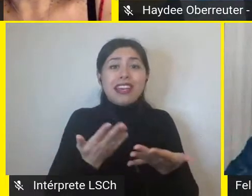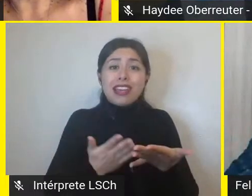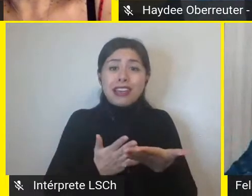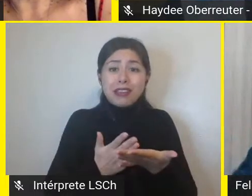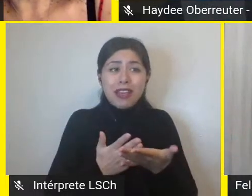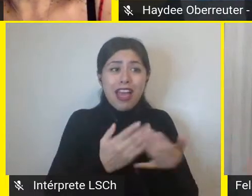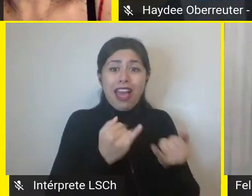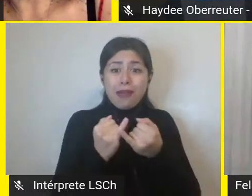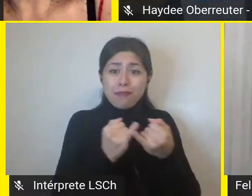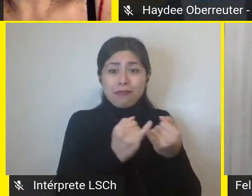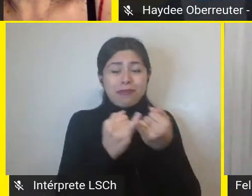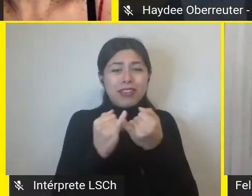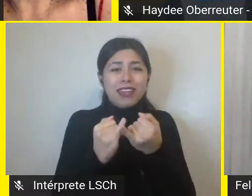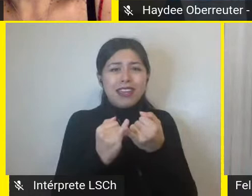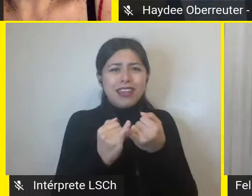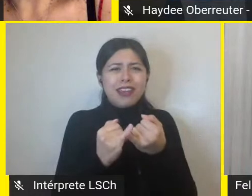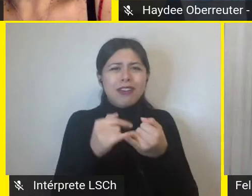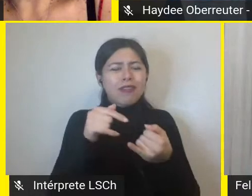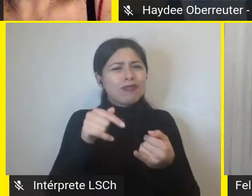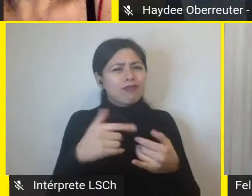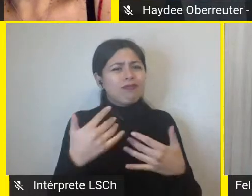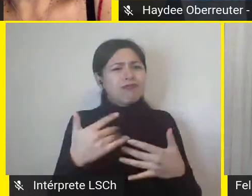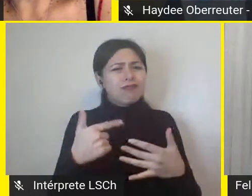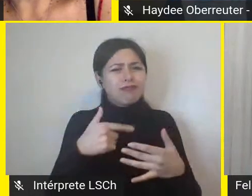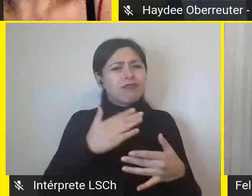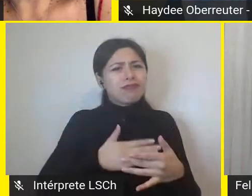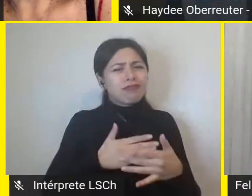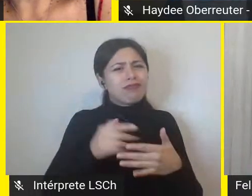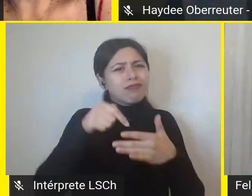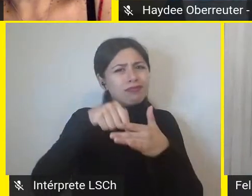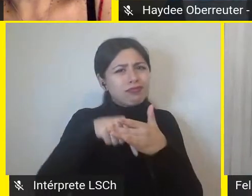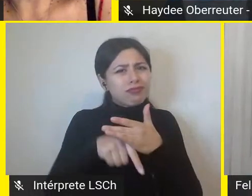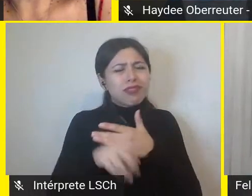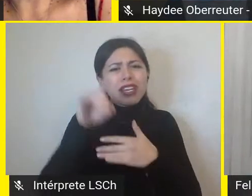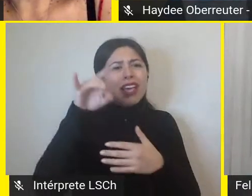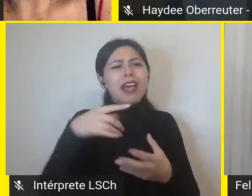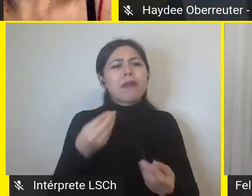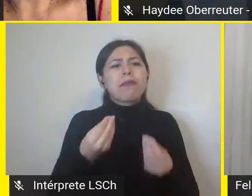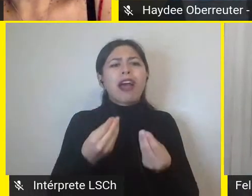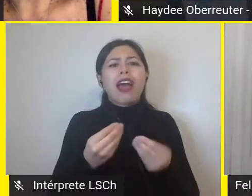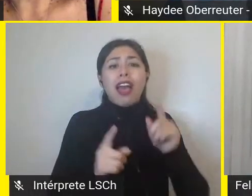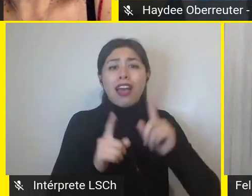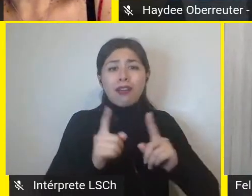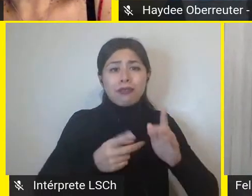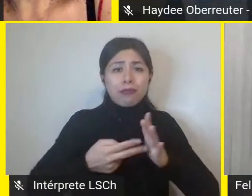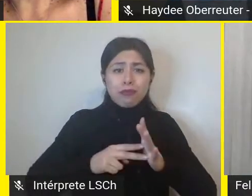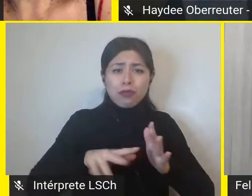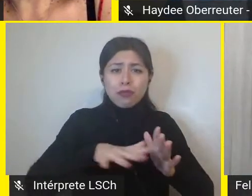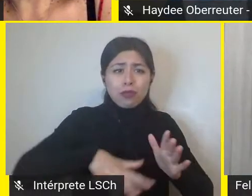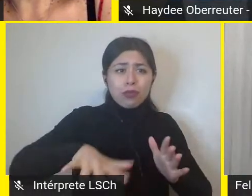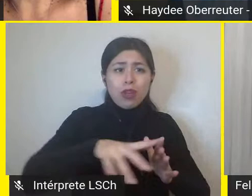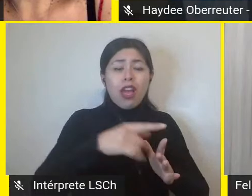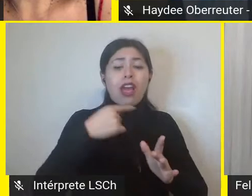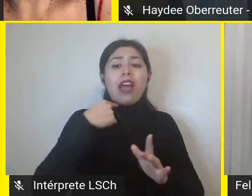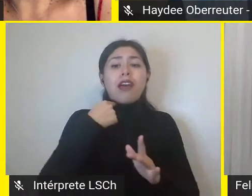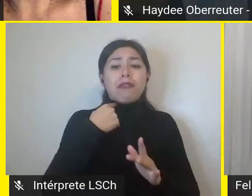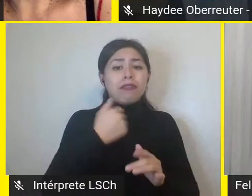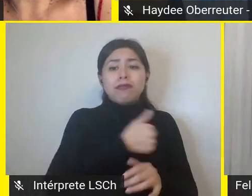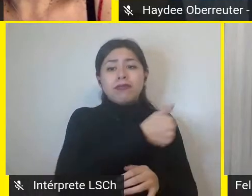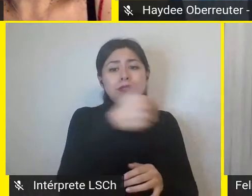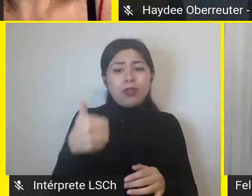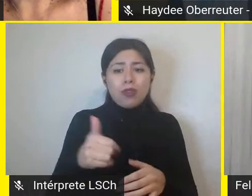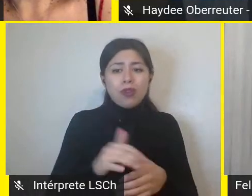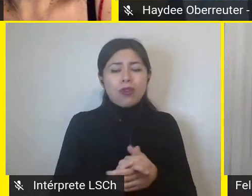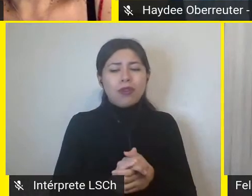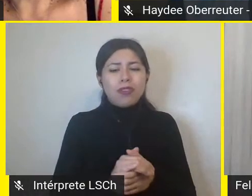poco más respecto de dónde venían ciertas problemáticas sociales que nos afectaban a todos. Después me encontré con el 2010, 2011, donde estuvimos muy activos